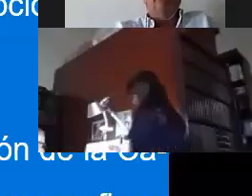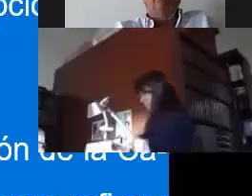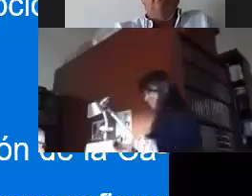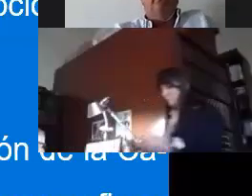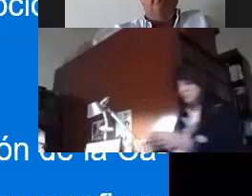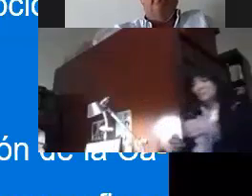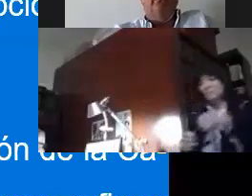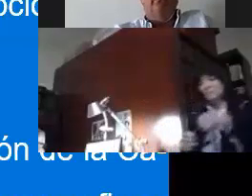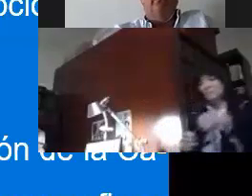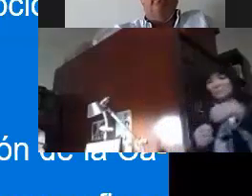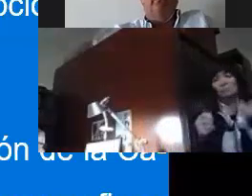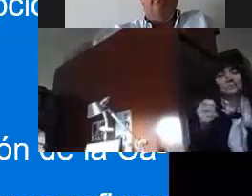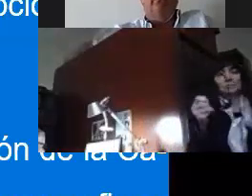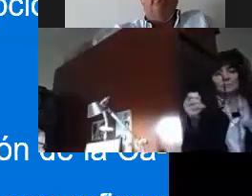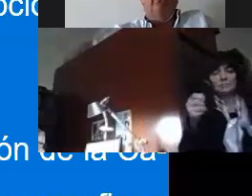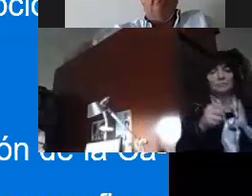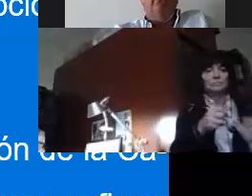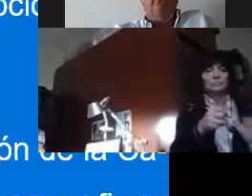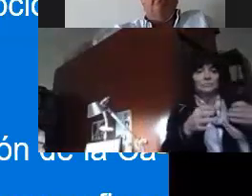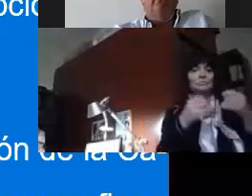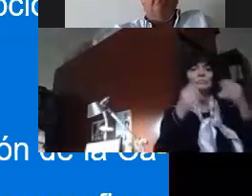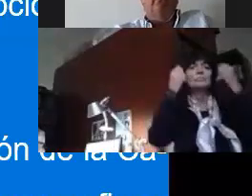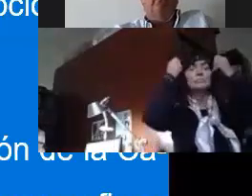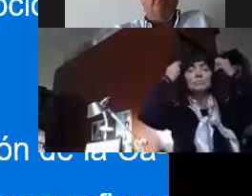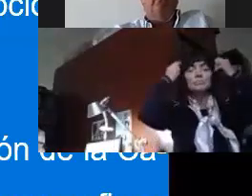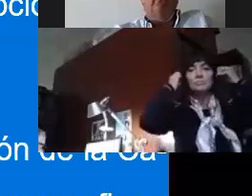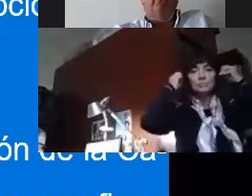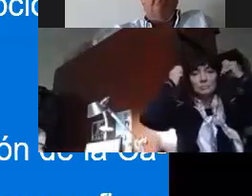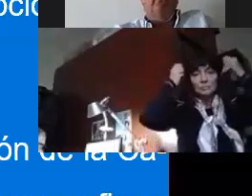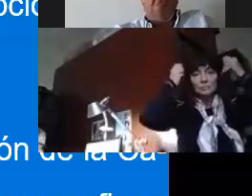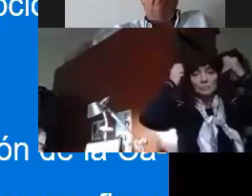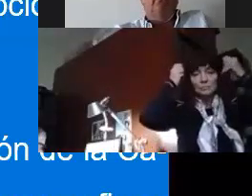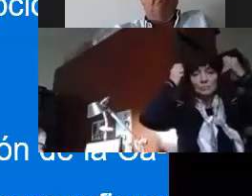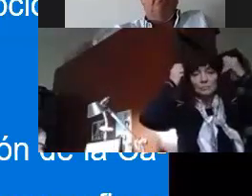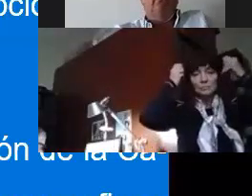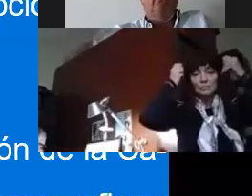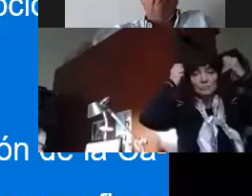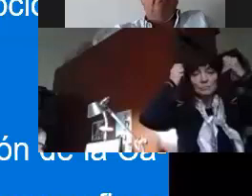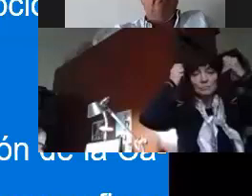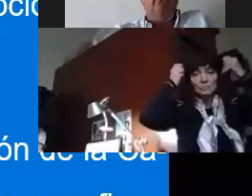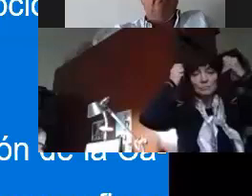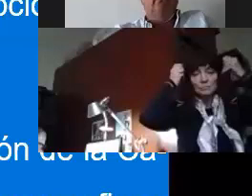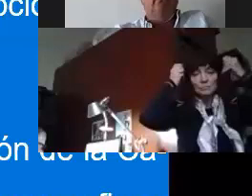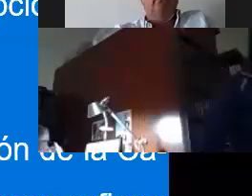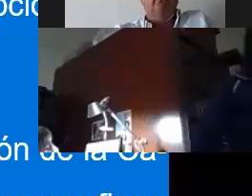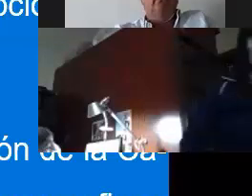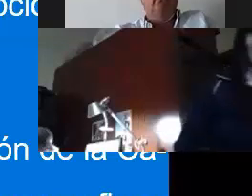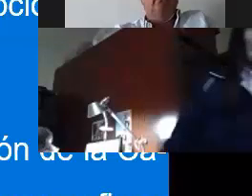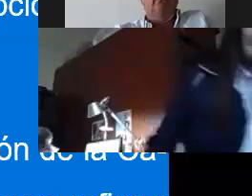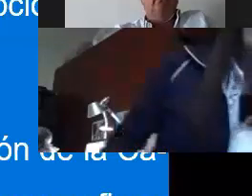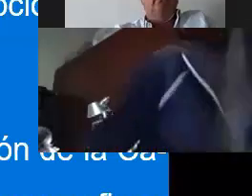cuando la sentencia dispuso que en razón de sus la Cámara, que aún en razón de sus